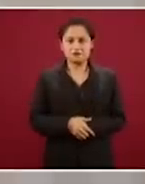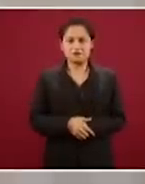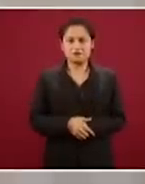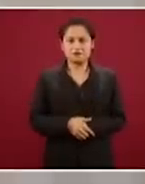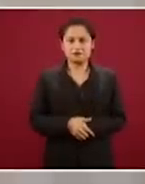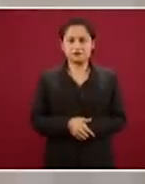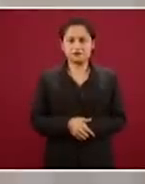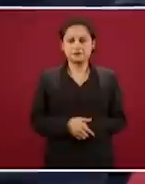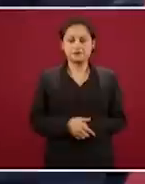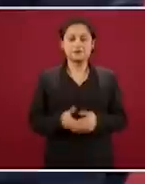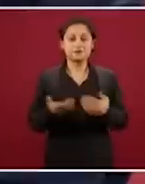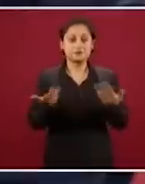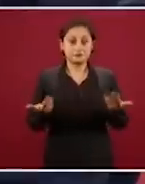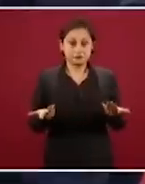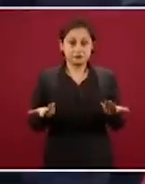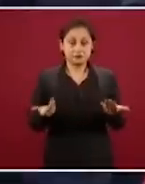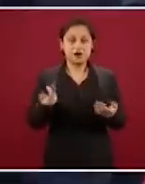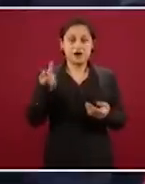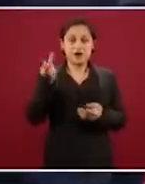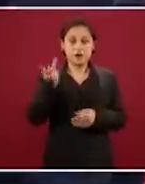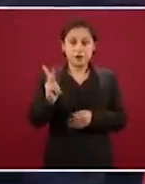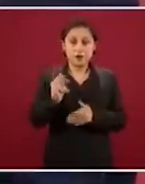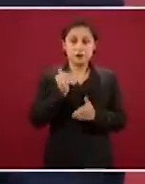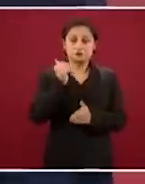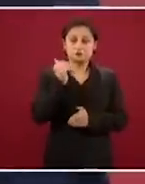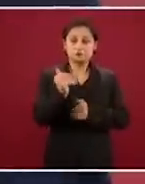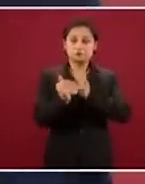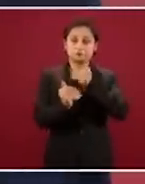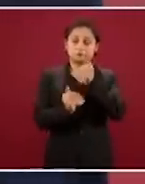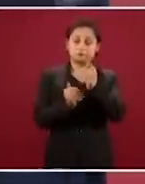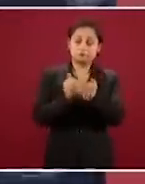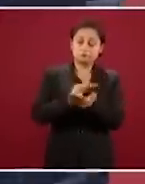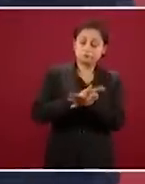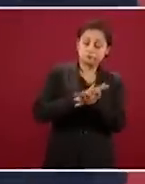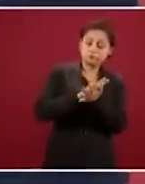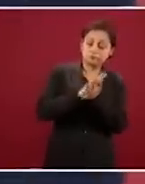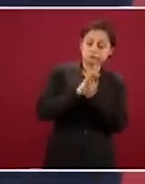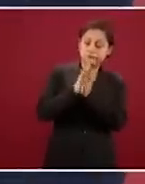Entonces, es un proceso que lleguen